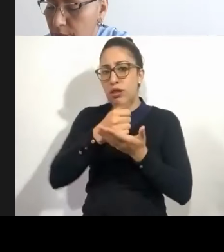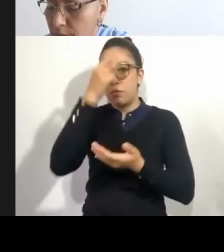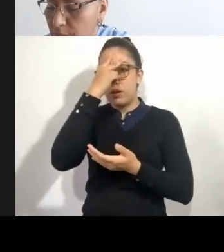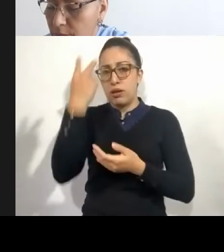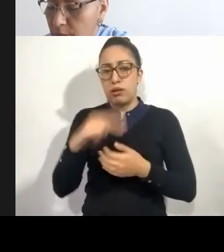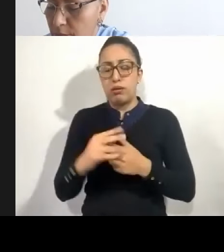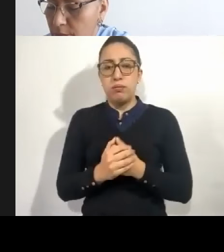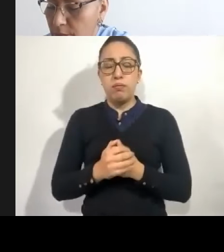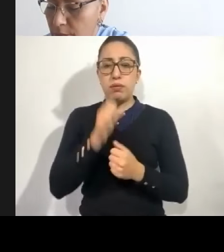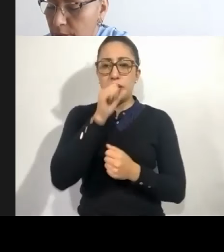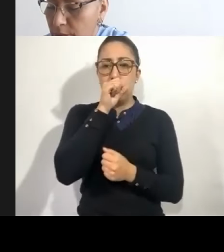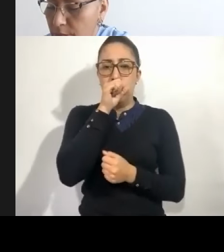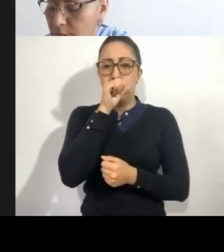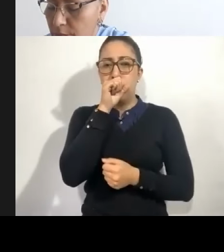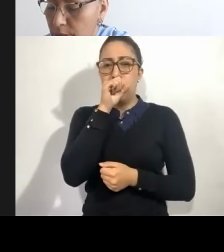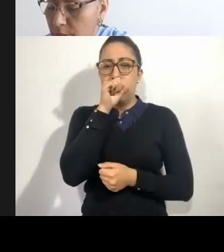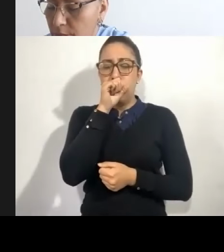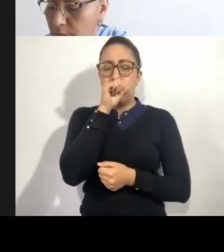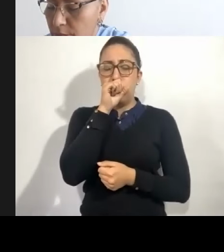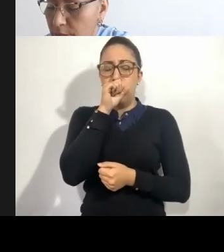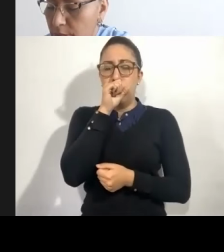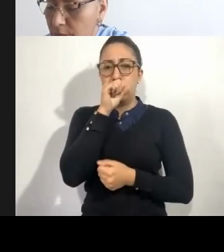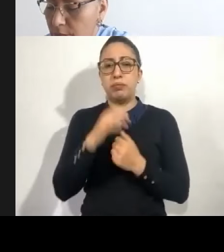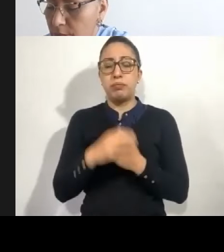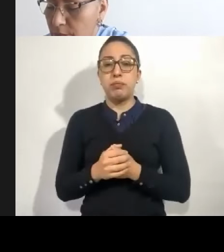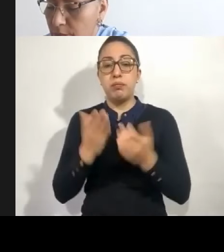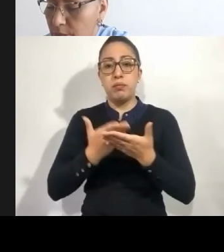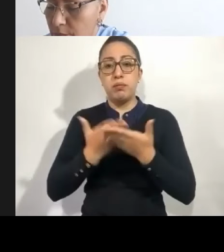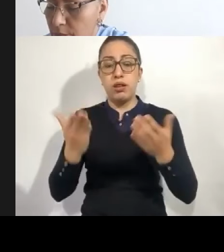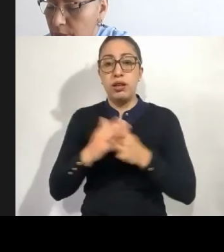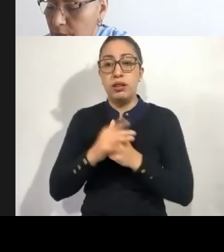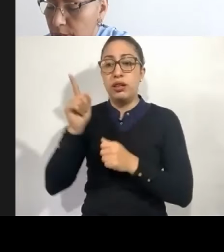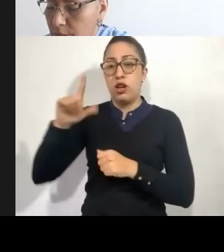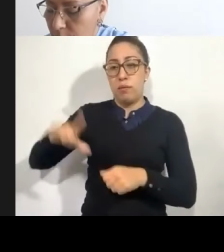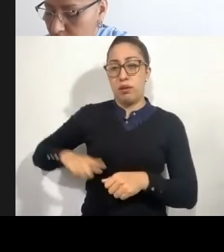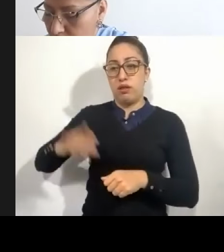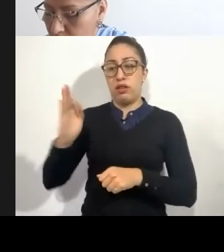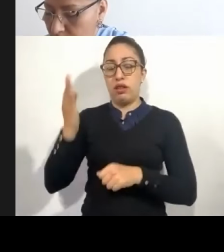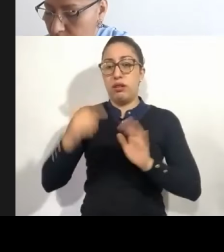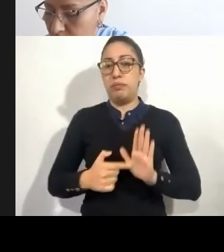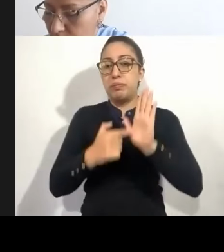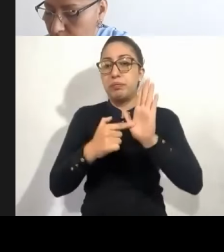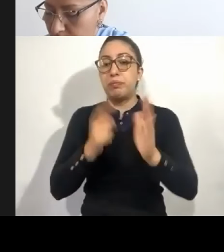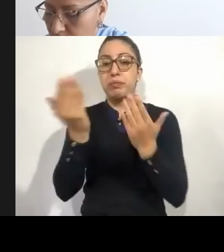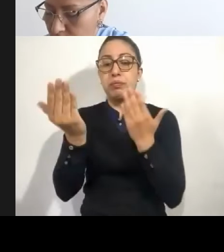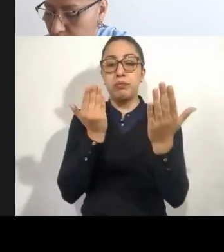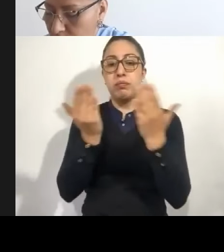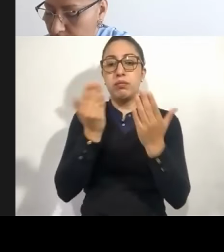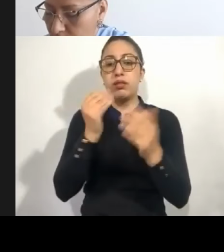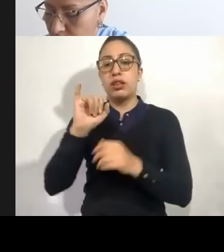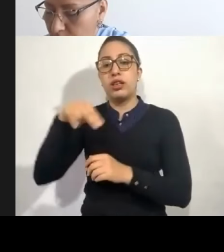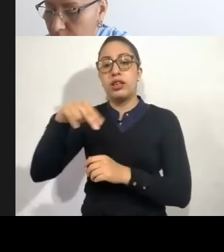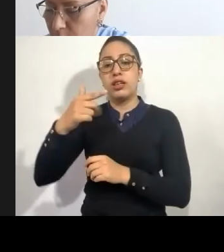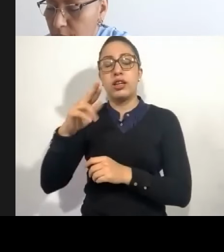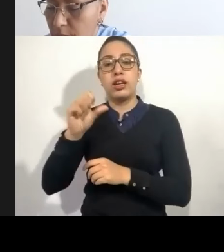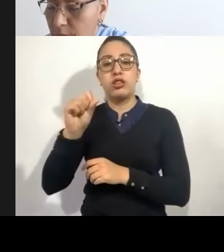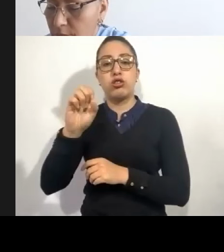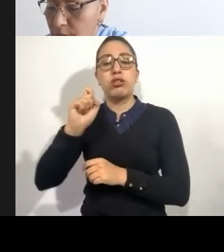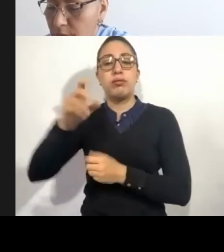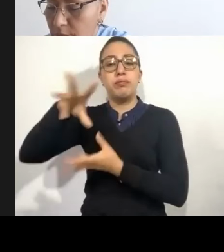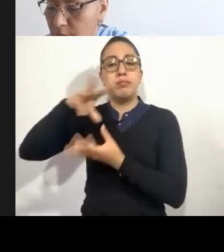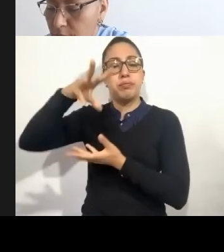si la federación presenta una ley de ingresos que refleja ingresos superiores a 2020, Y le pediría que usted nos